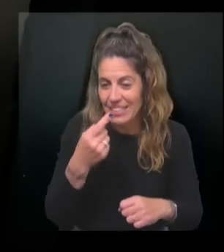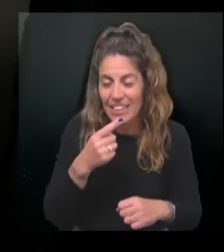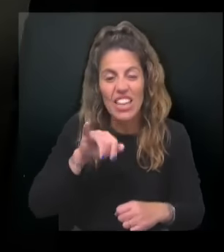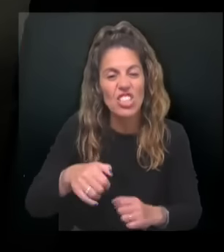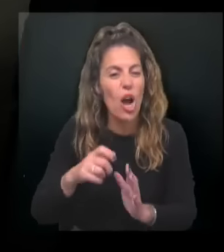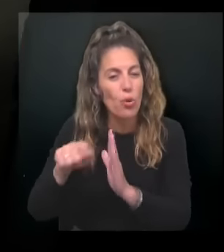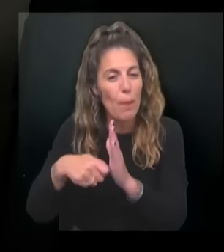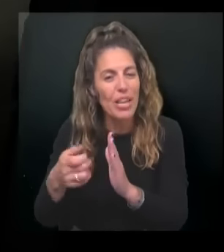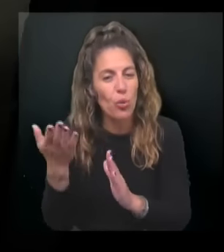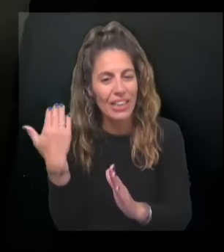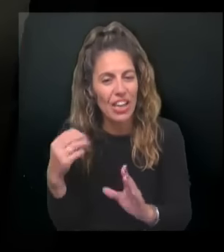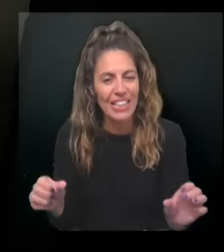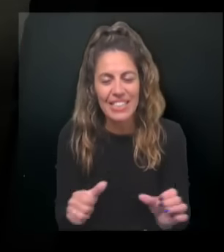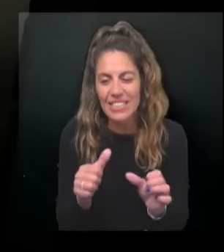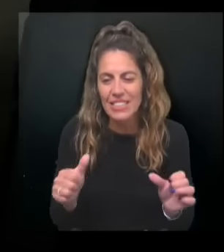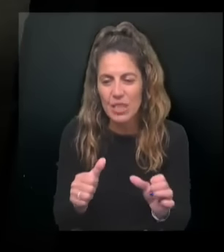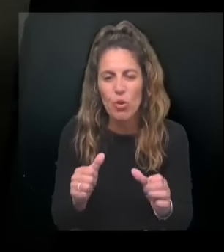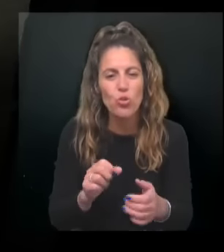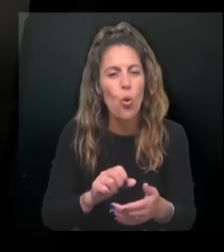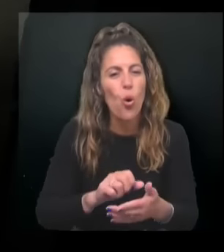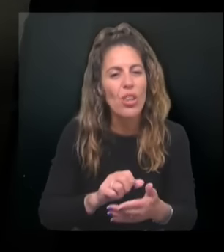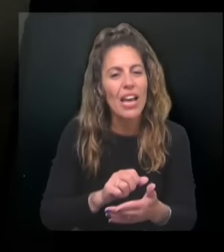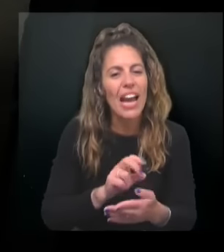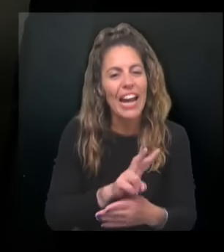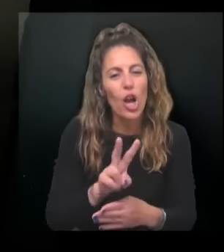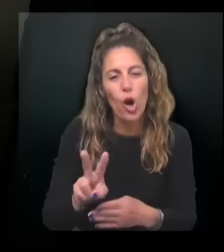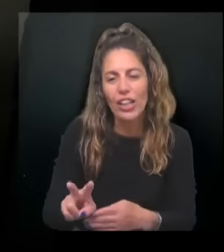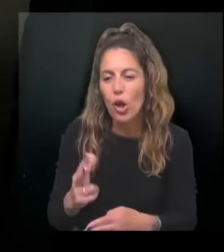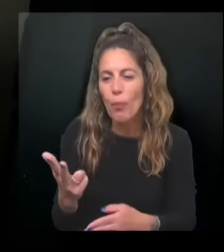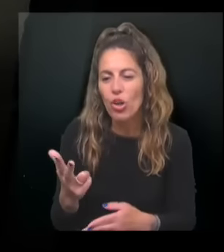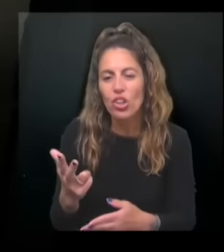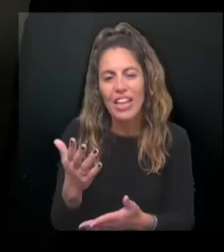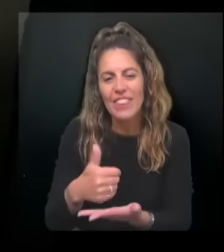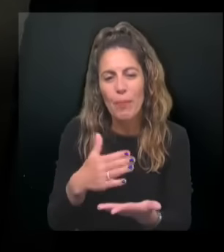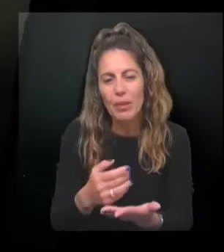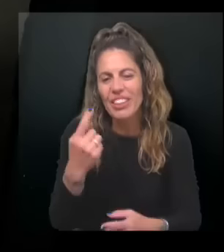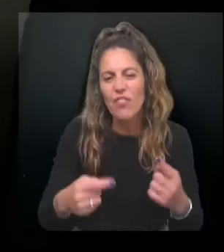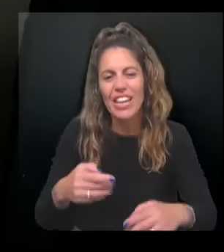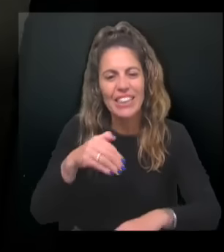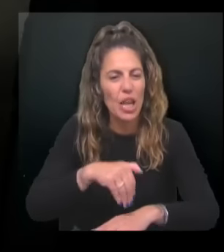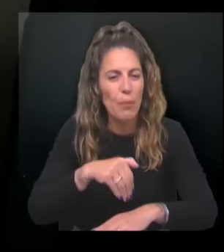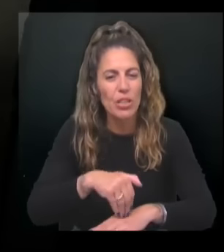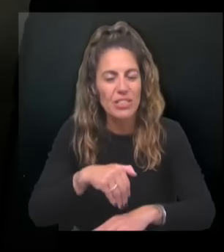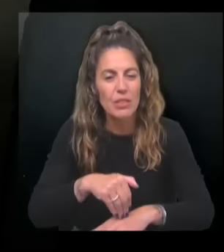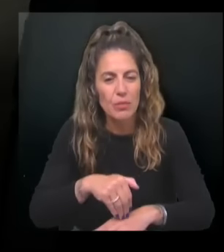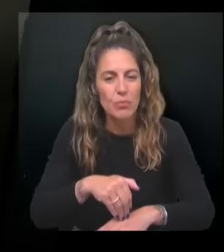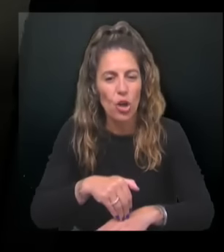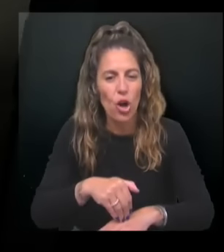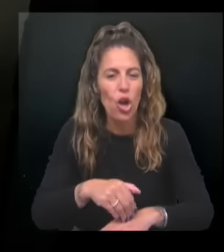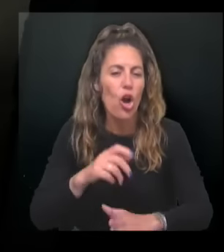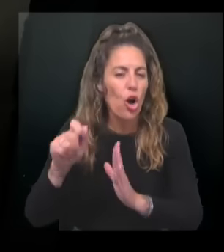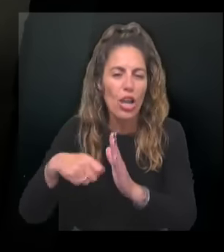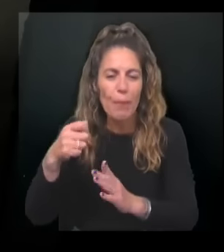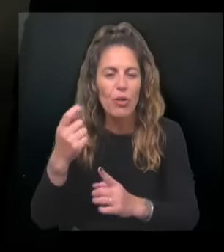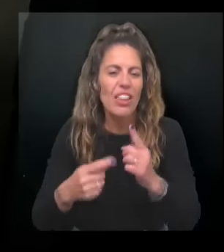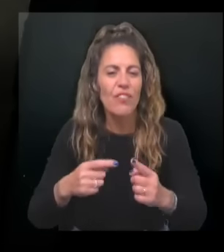Selkia hicimos un recorrido por todo el departamento, de los distintos municipios, con la película en distintos tipos de contextos